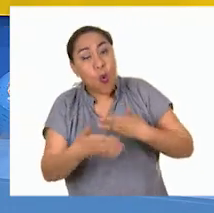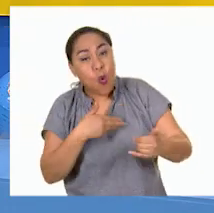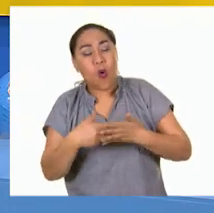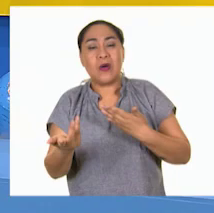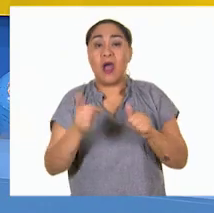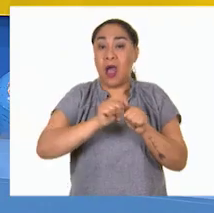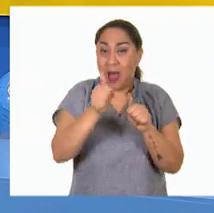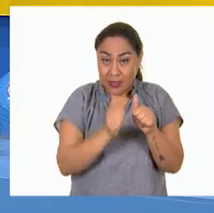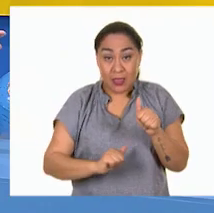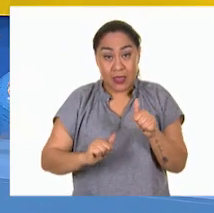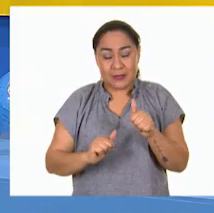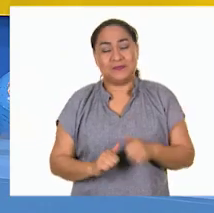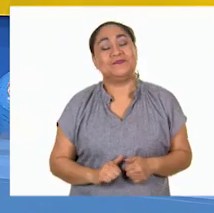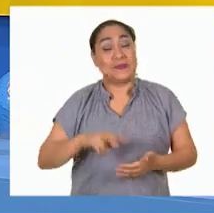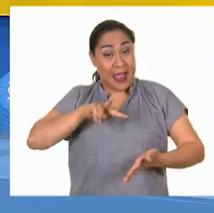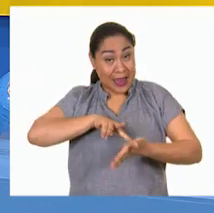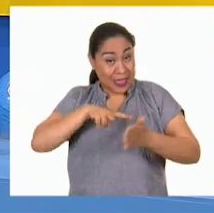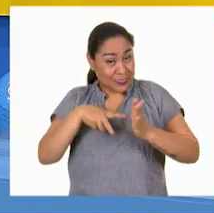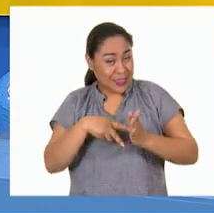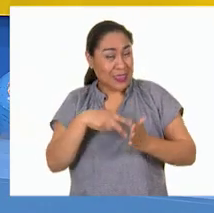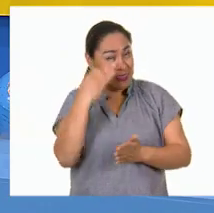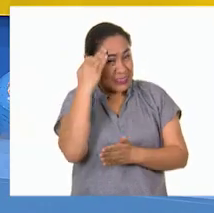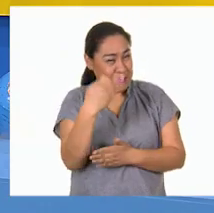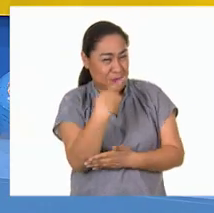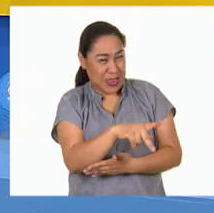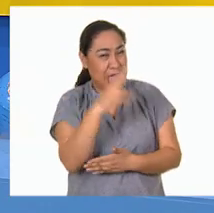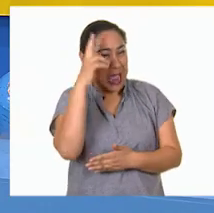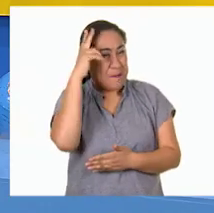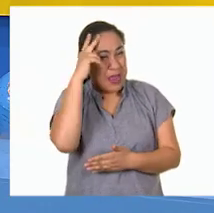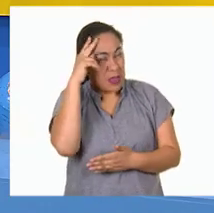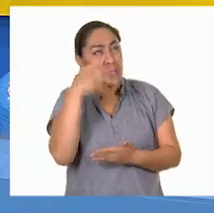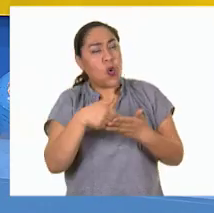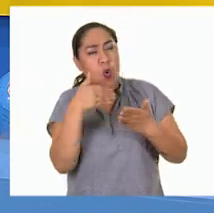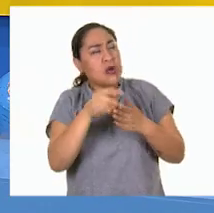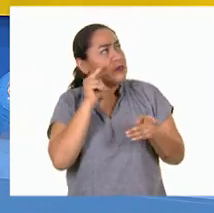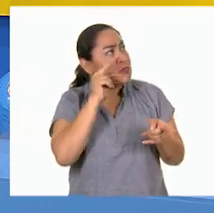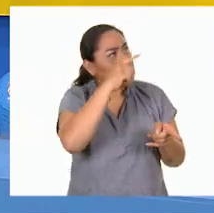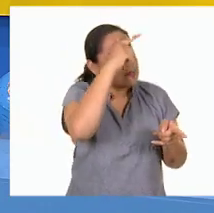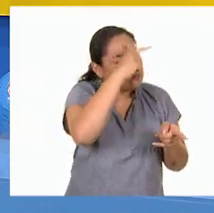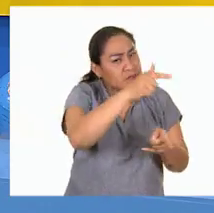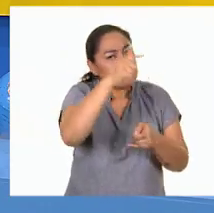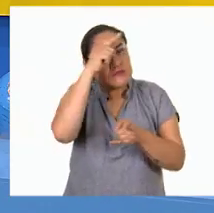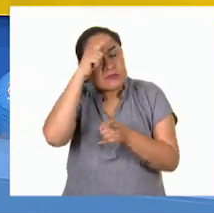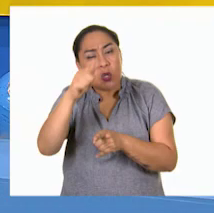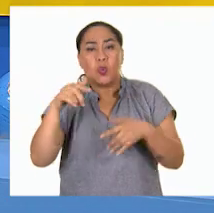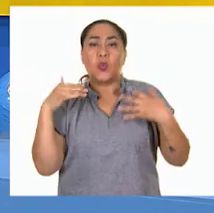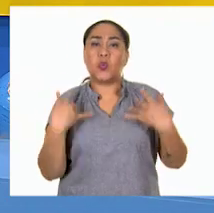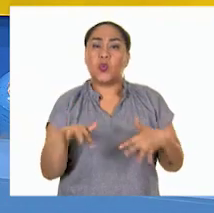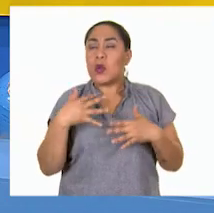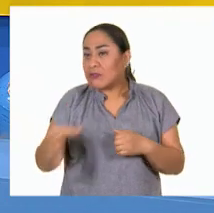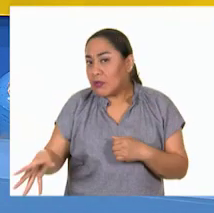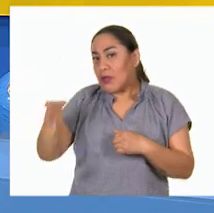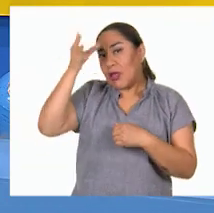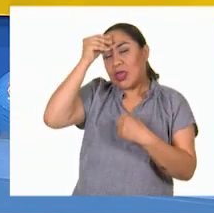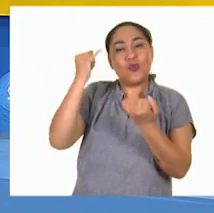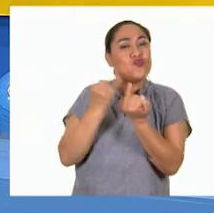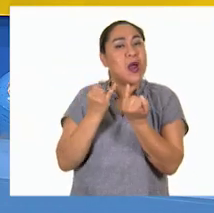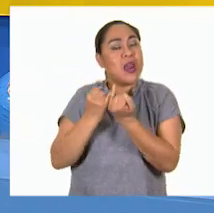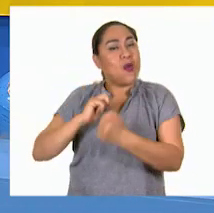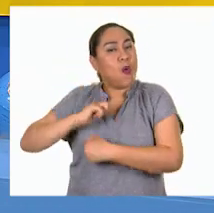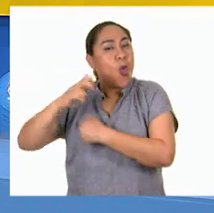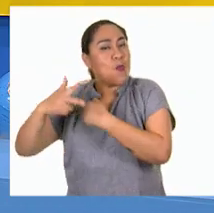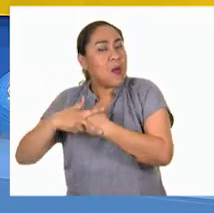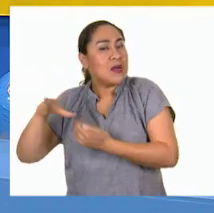el arte. En la arquitectura del Porfiriato, por ejemplo, puede verse muy claramente el impacto de esta influencia extranjera, y por